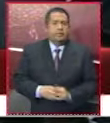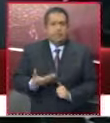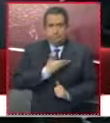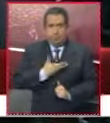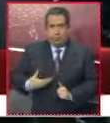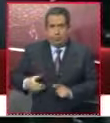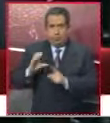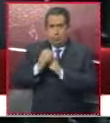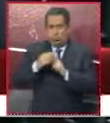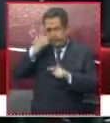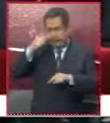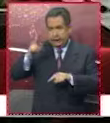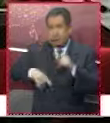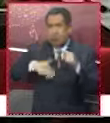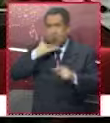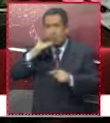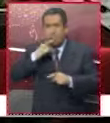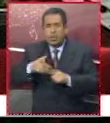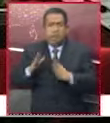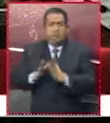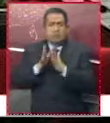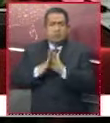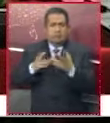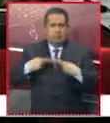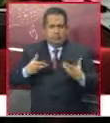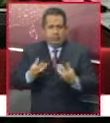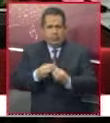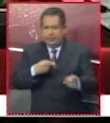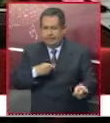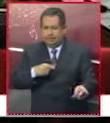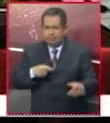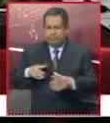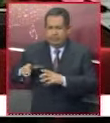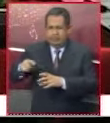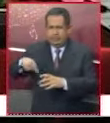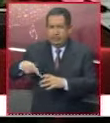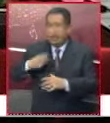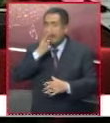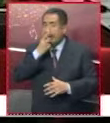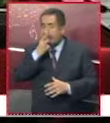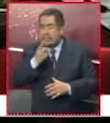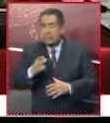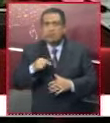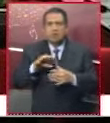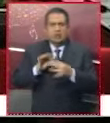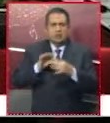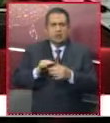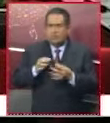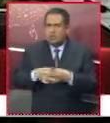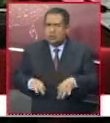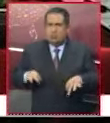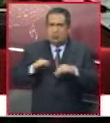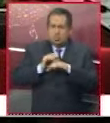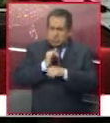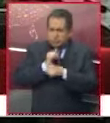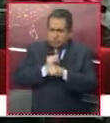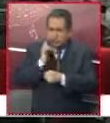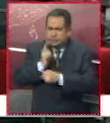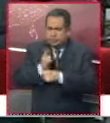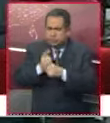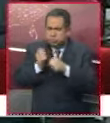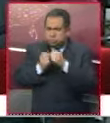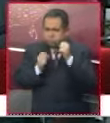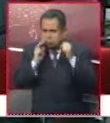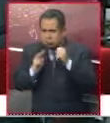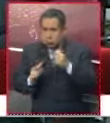de la Comisión Anticorrupción y Participación Ciudadana destacó la importancia de la inclusión del sistema de fiscalización en el Sistema Nacional Anticorrupción. Por